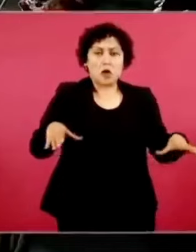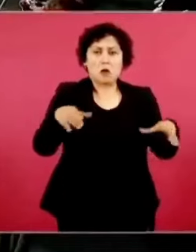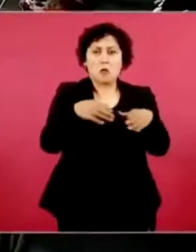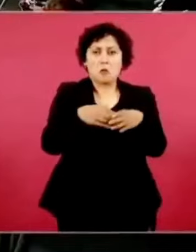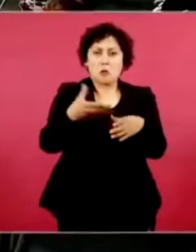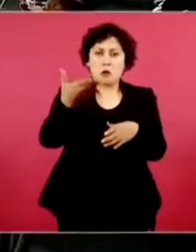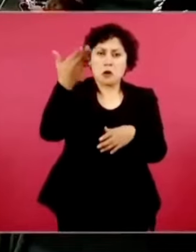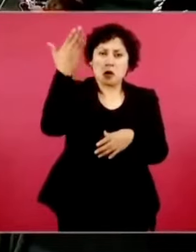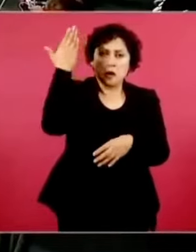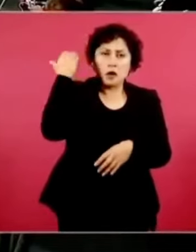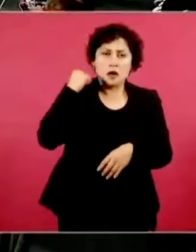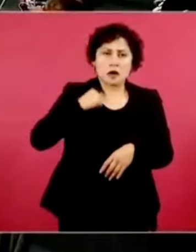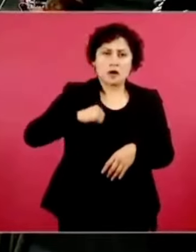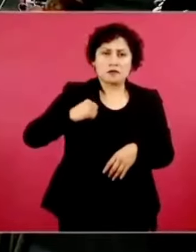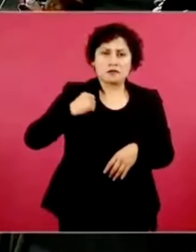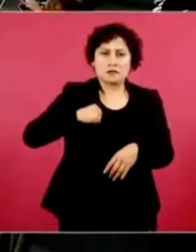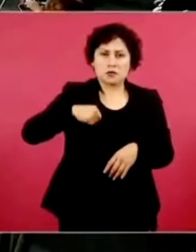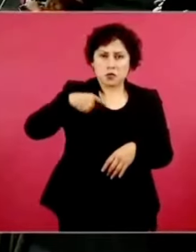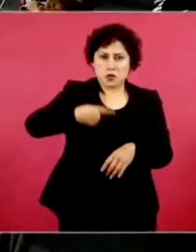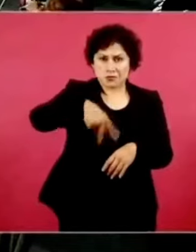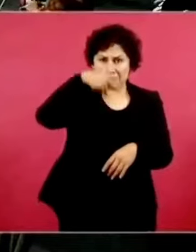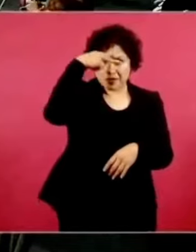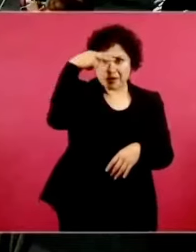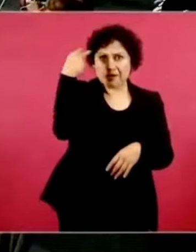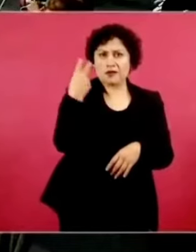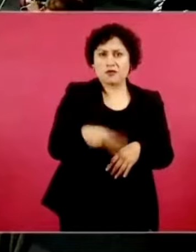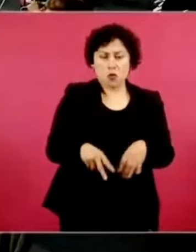antiguos del México profundo.